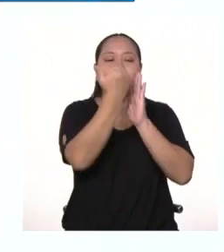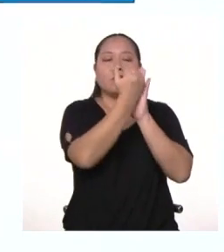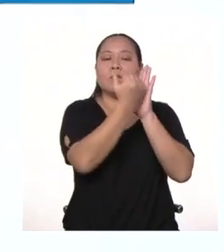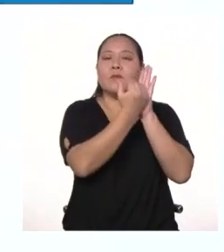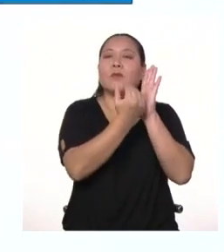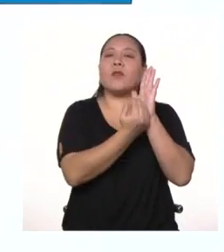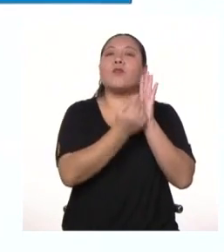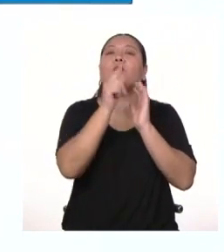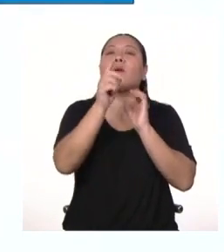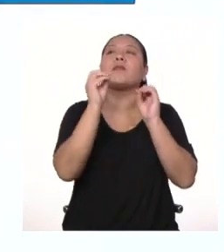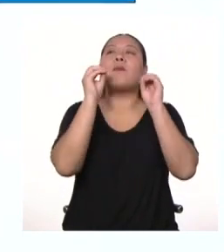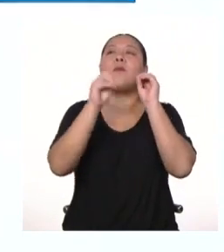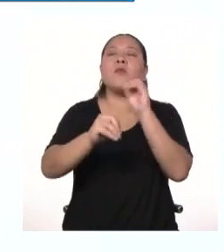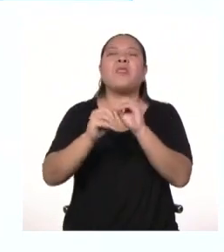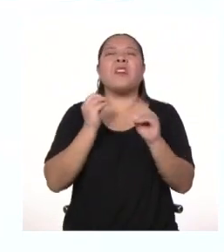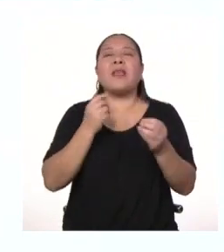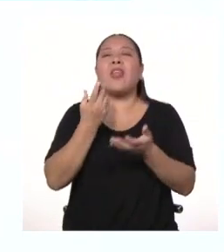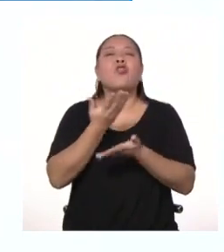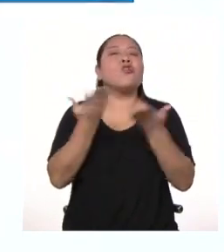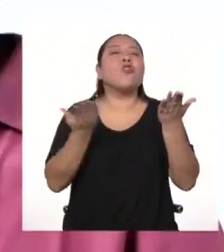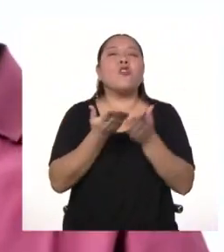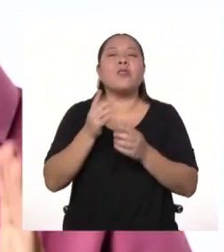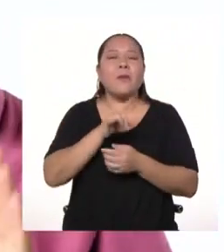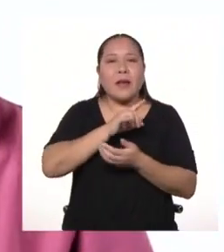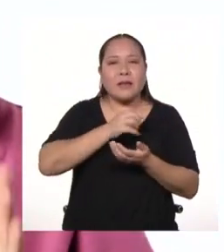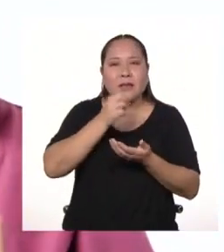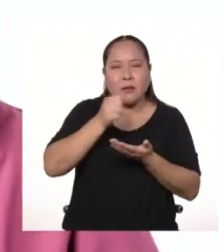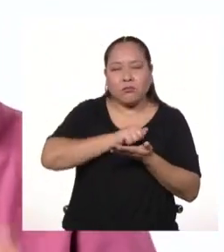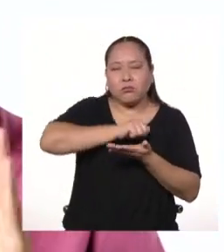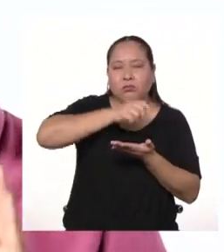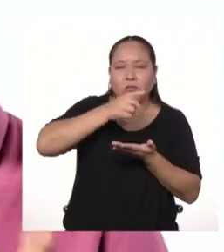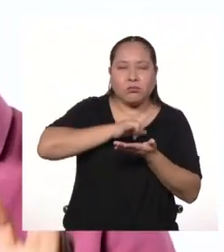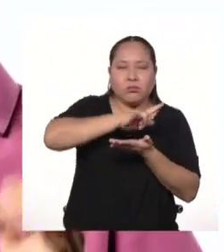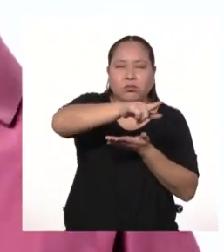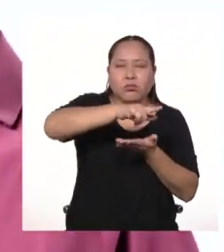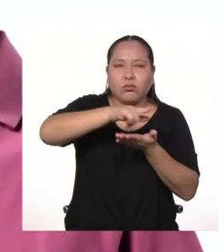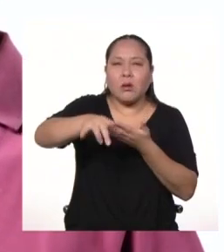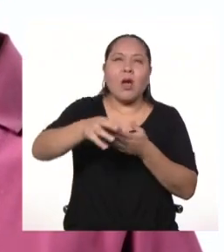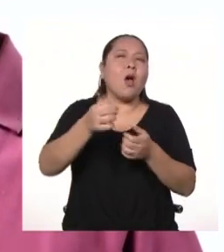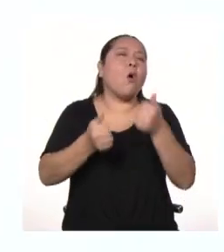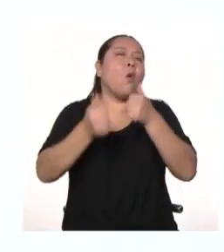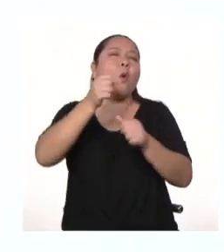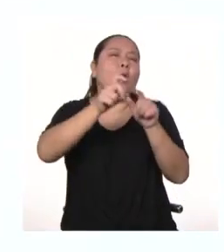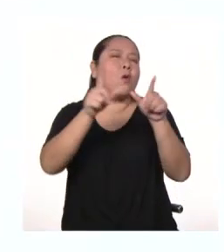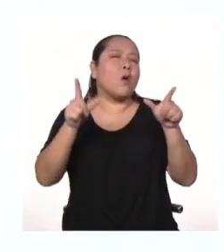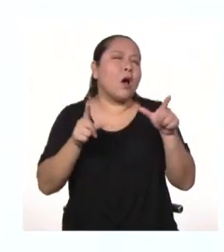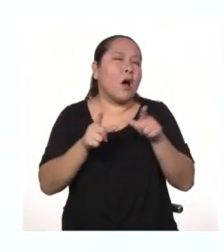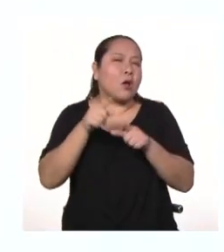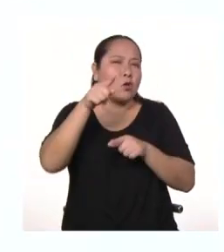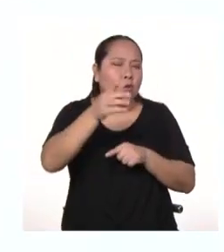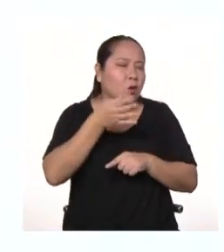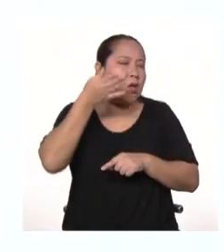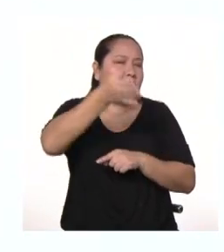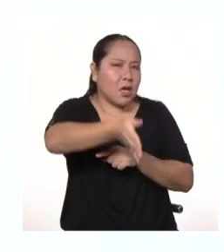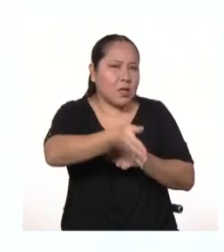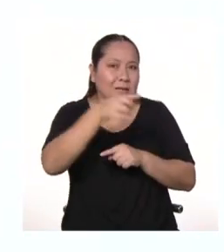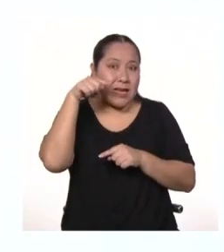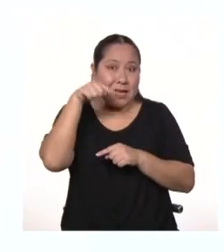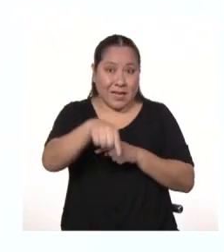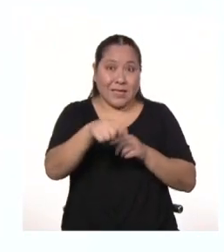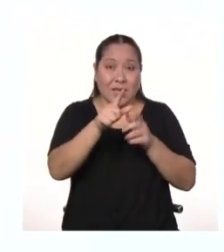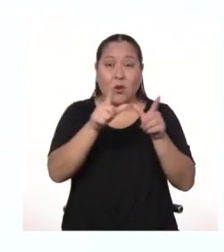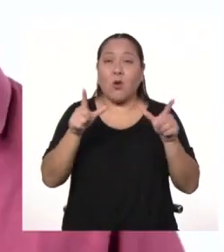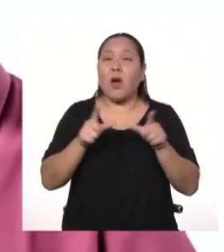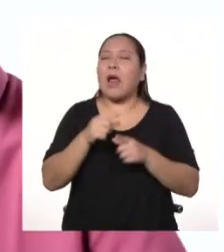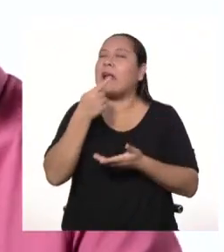viaje, donde nos deben contar lo siguiente. ¿A qué lugar irían? ¿Qué actividades